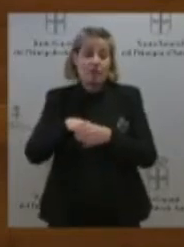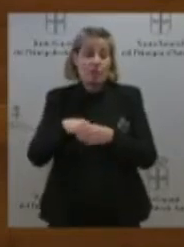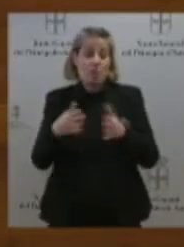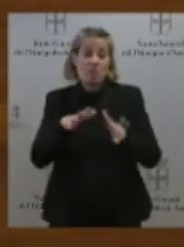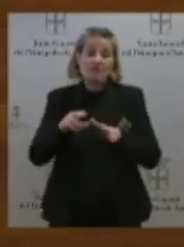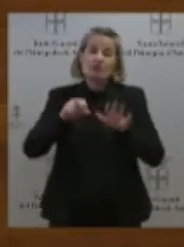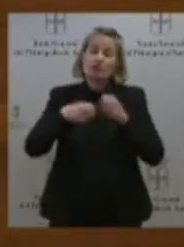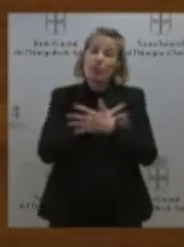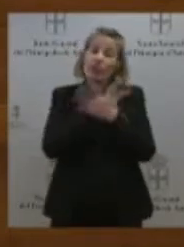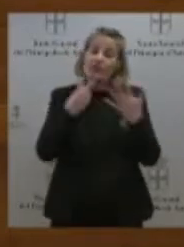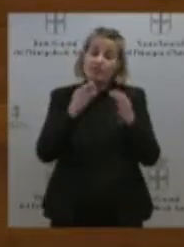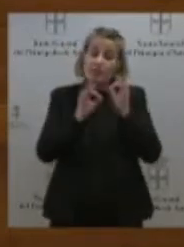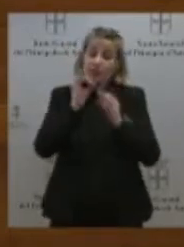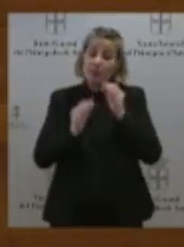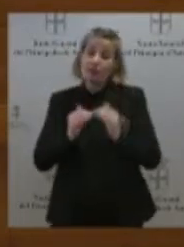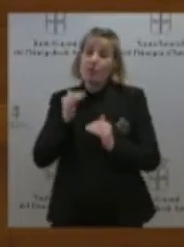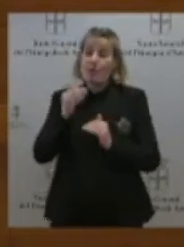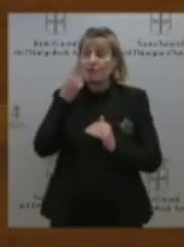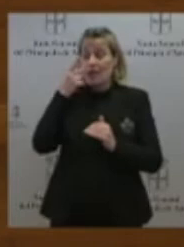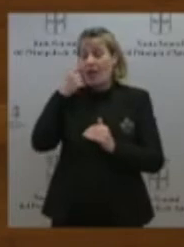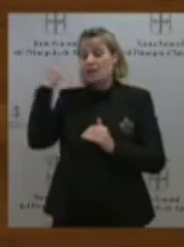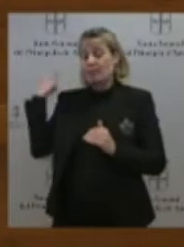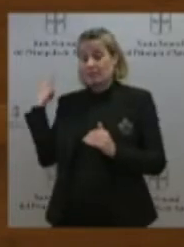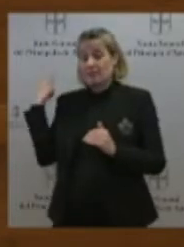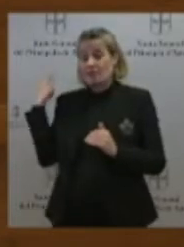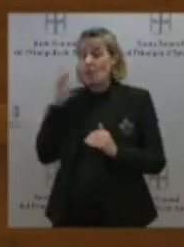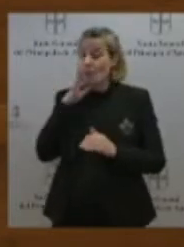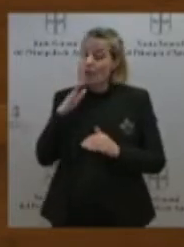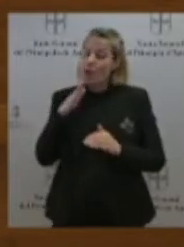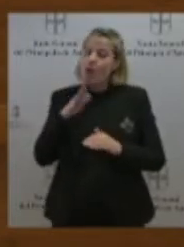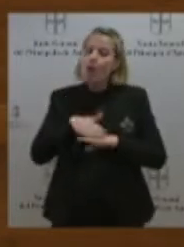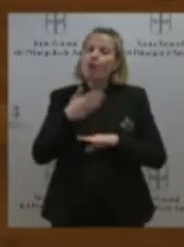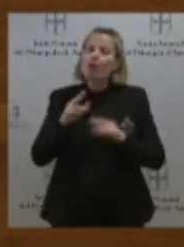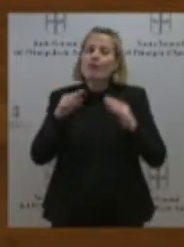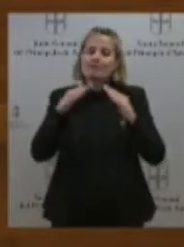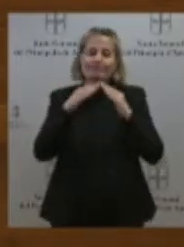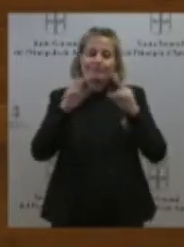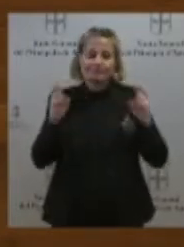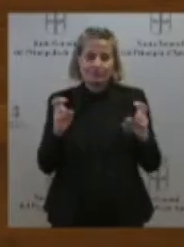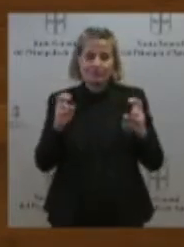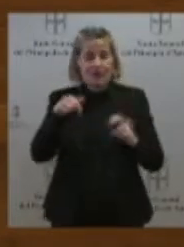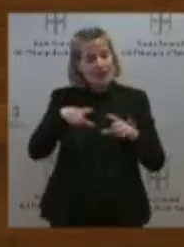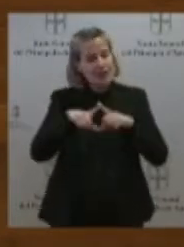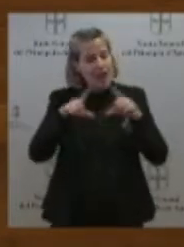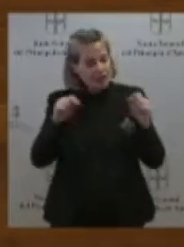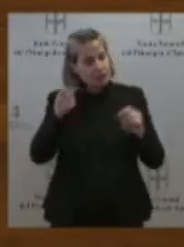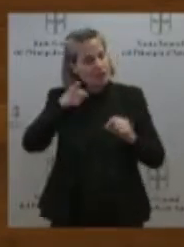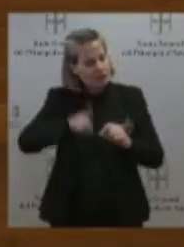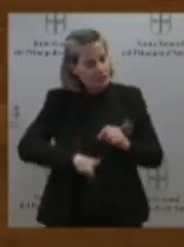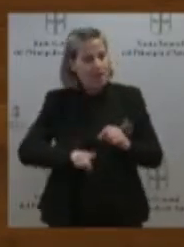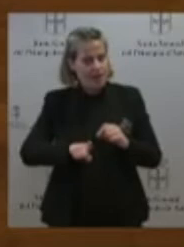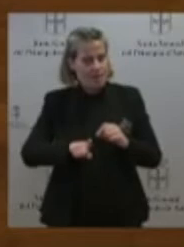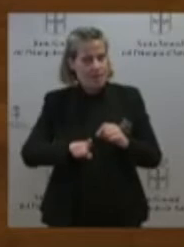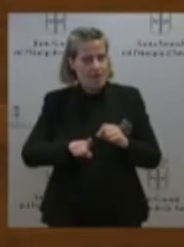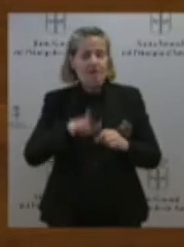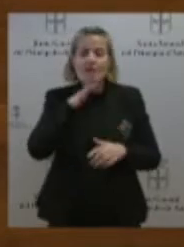autonomía en la que más intentos de suicidio se llevan a término, circunstancia relacionada con la pertinaz crisis económica que sufre nuestra comunidad y